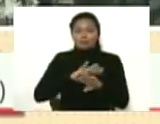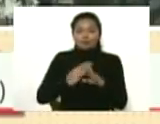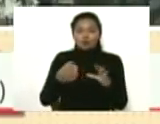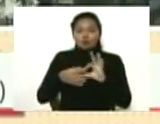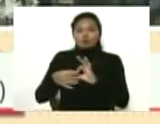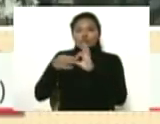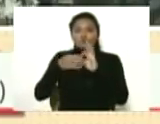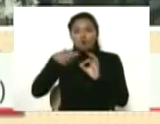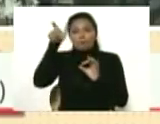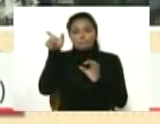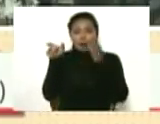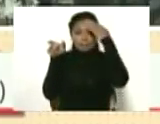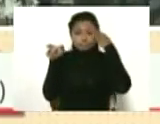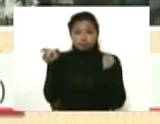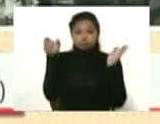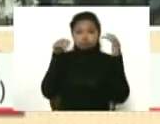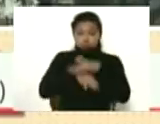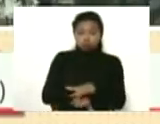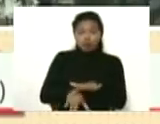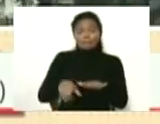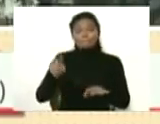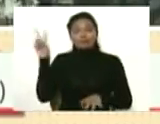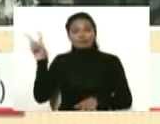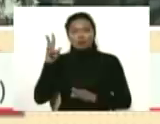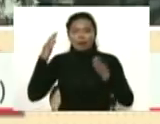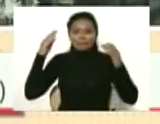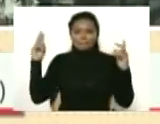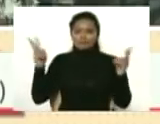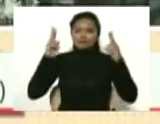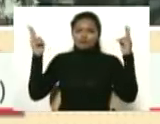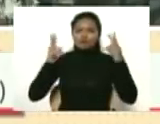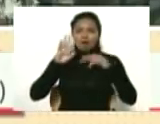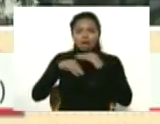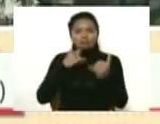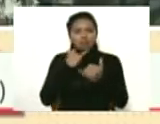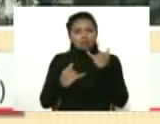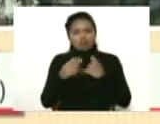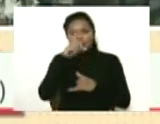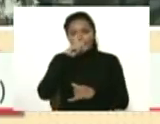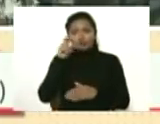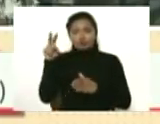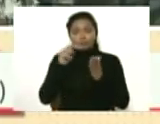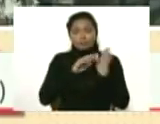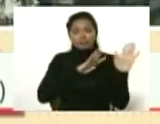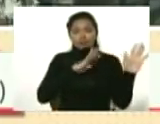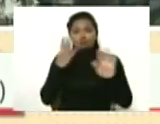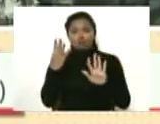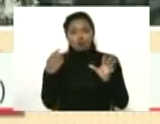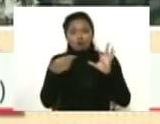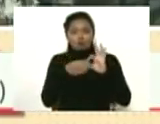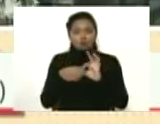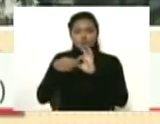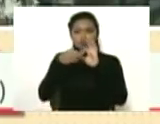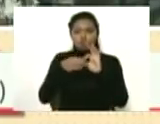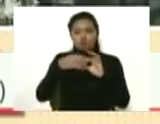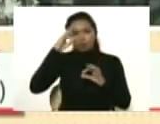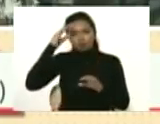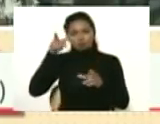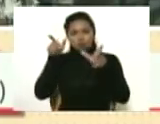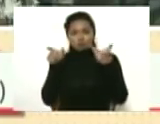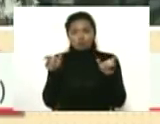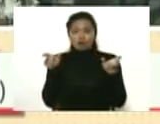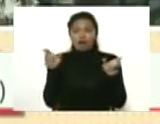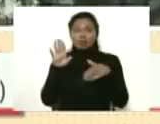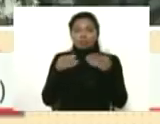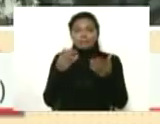Unión Cívico-Militar. Venezuela está victoriosa, ya terminando el año 2019 por la Unión Cívico-Militar. Y